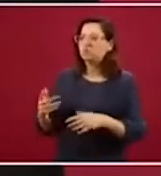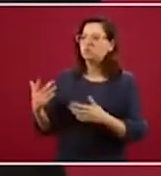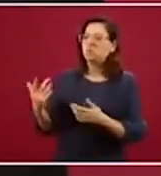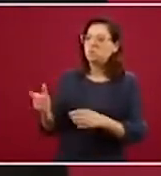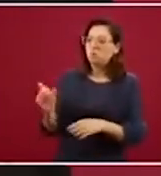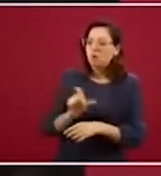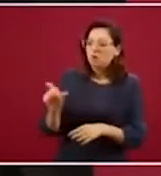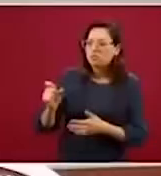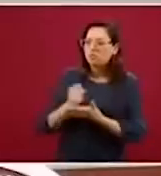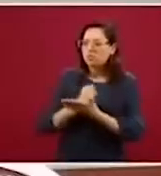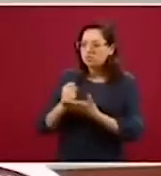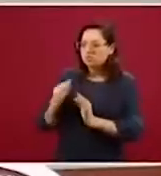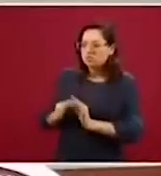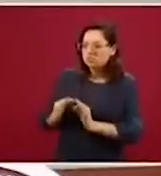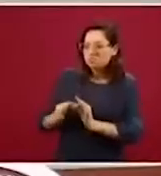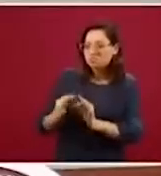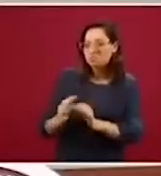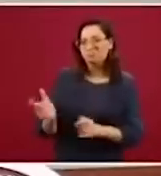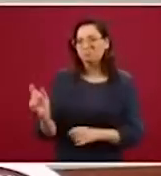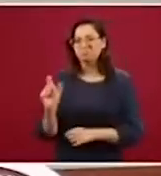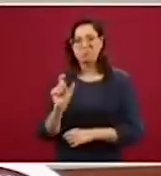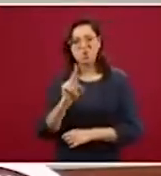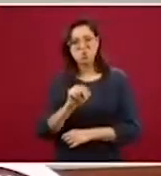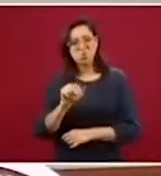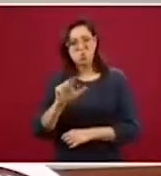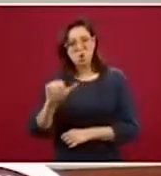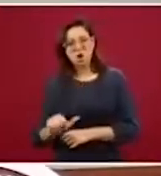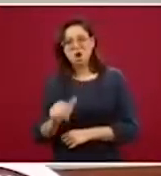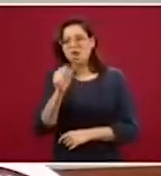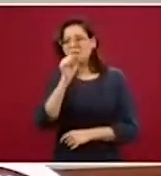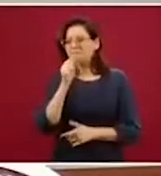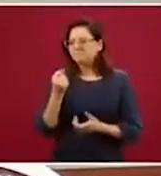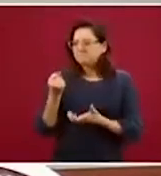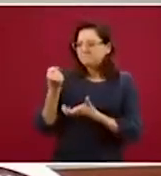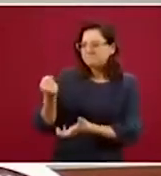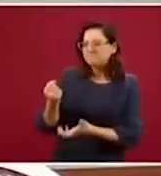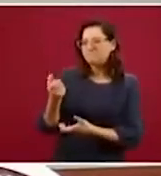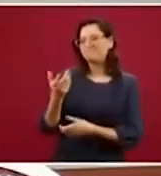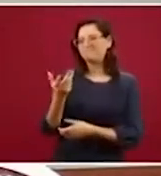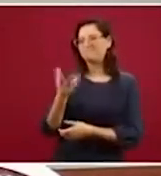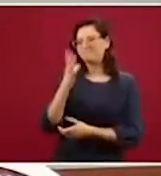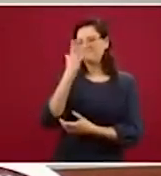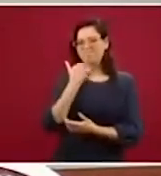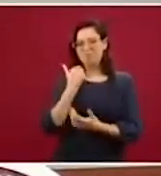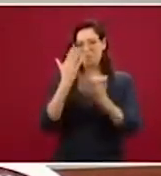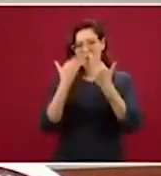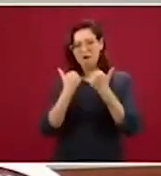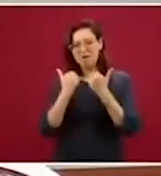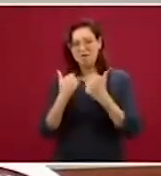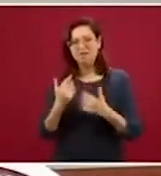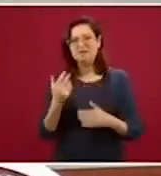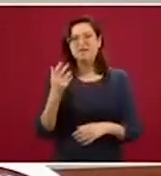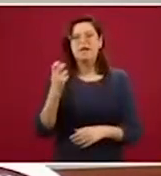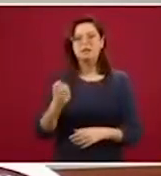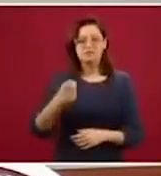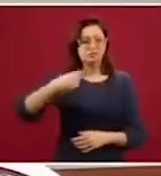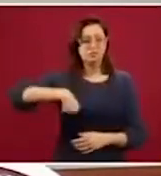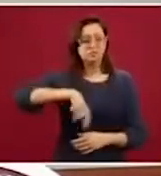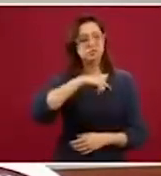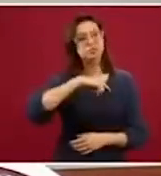crediticio, porque no hay suficiente capital. Y lo que pretendemos entonces